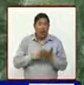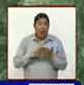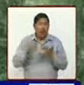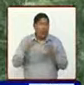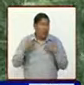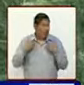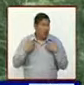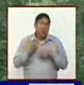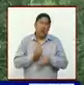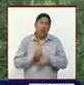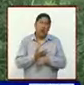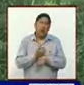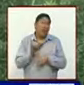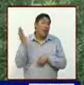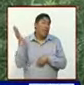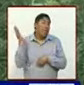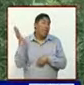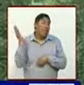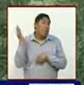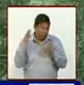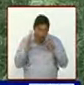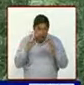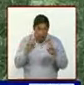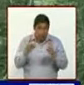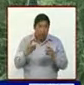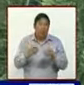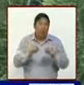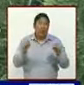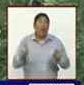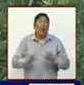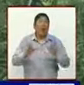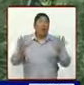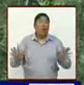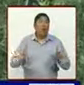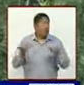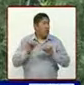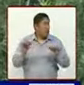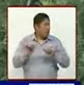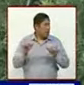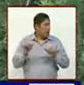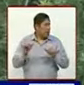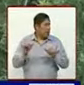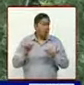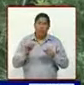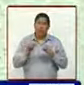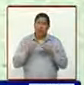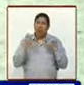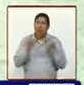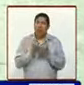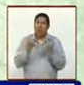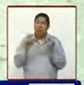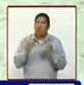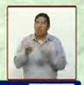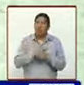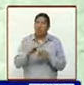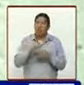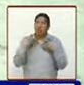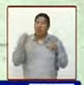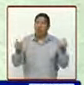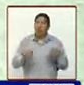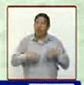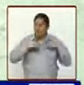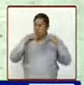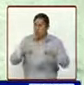ya tenemos la ambulancia que está presente, que ya la han visto durante el fin de semana, y también se están sumando las brigadas del Ministerio de Salud para